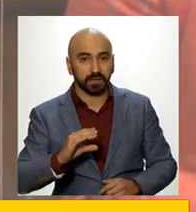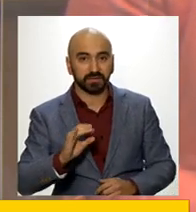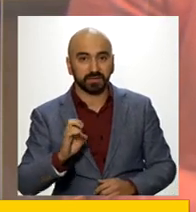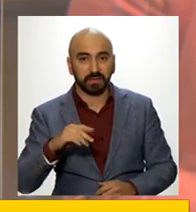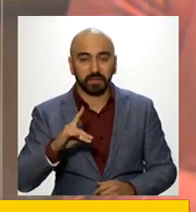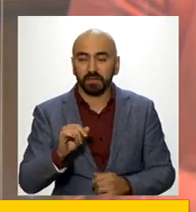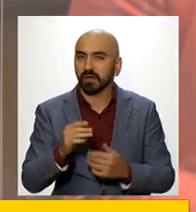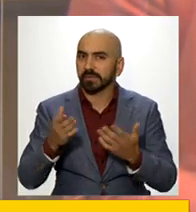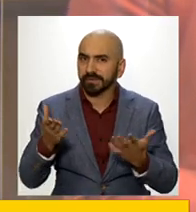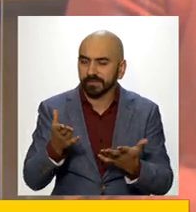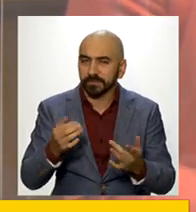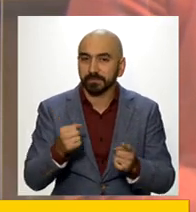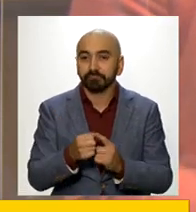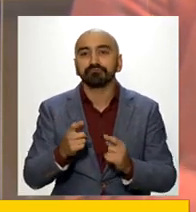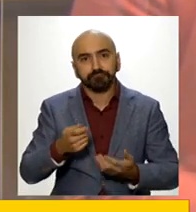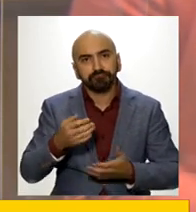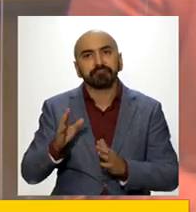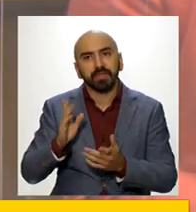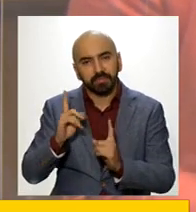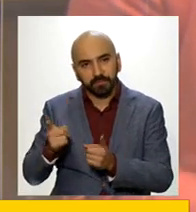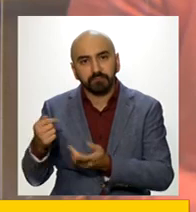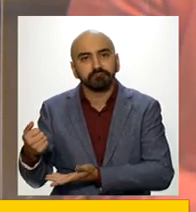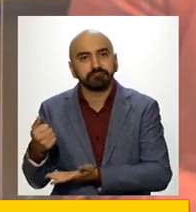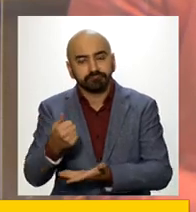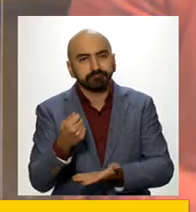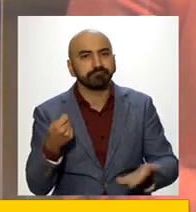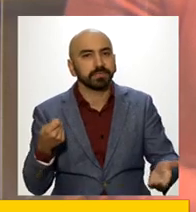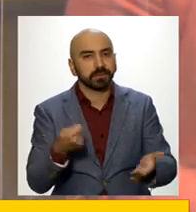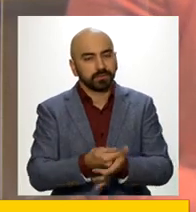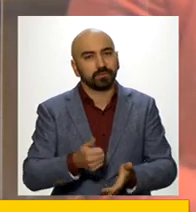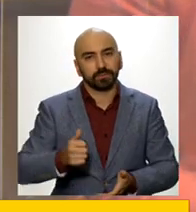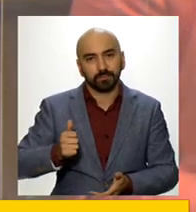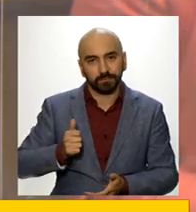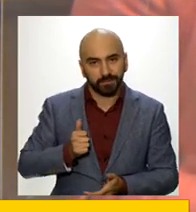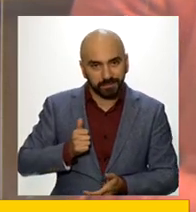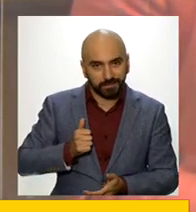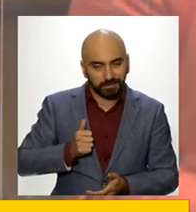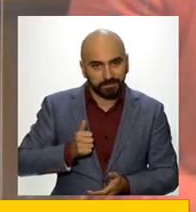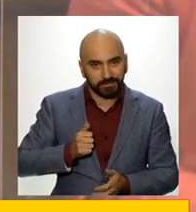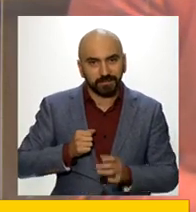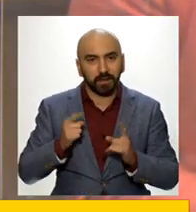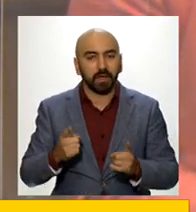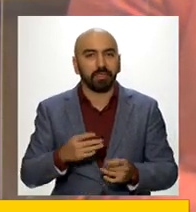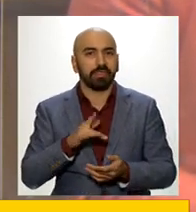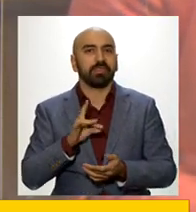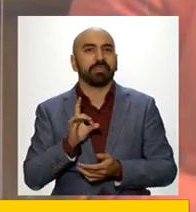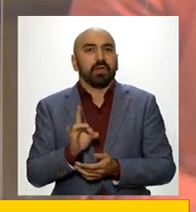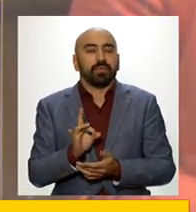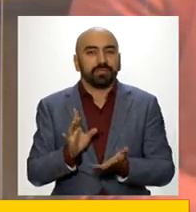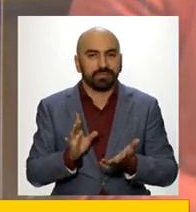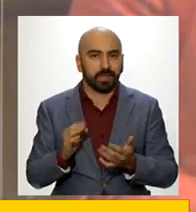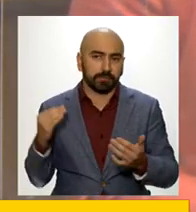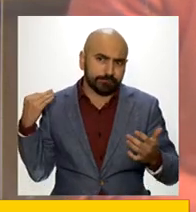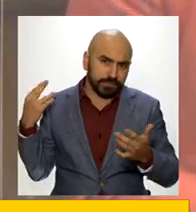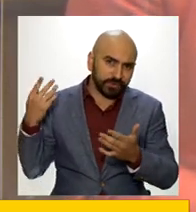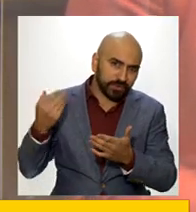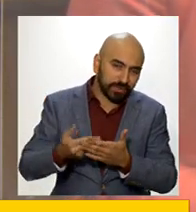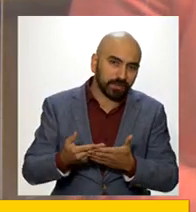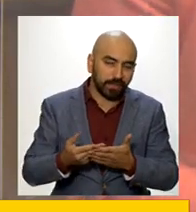los recursos fiscales para cumplir la sentencia de la Corte Interamericana por la deuda histórica de los profesores y